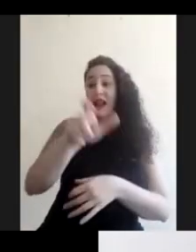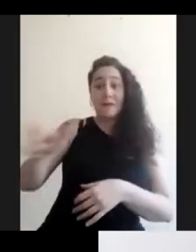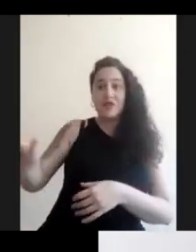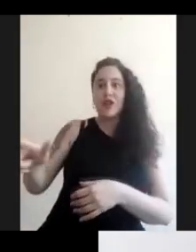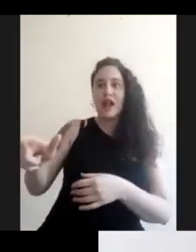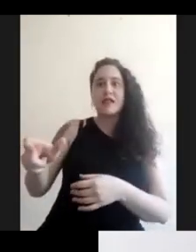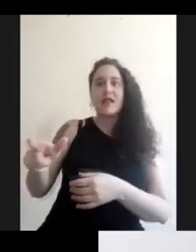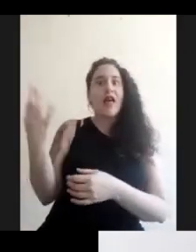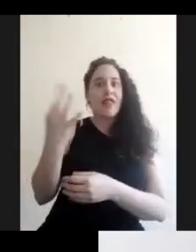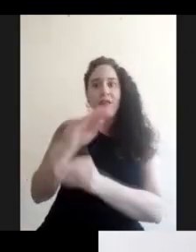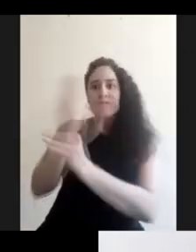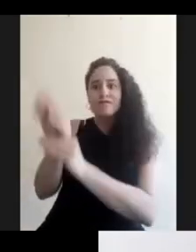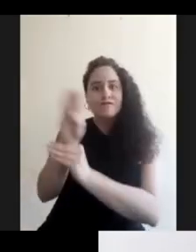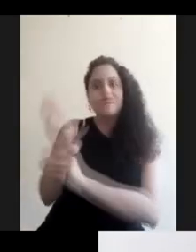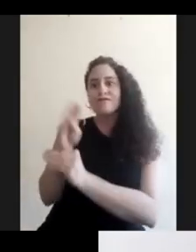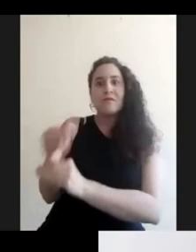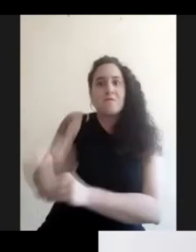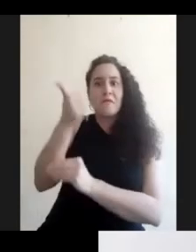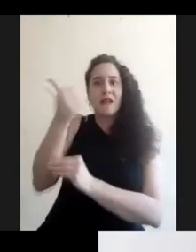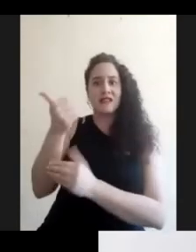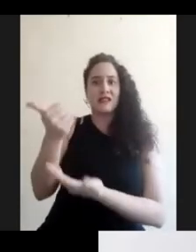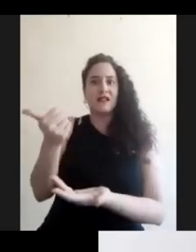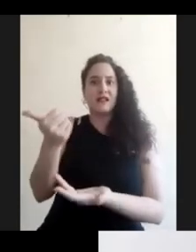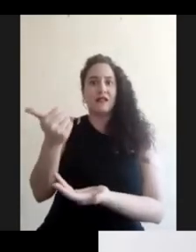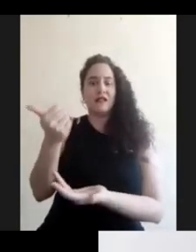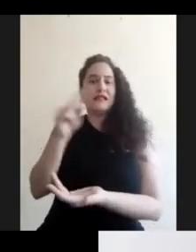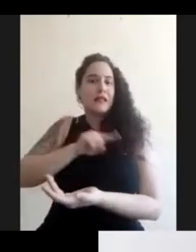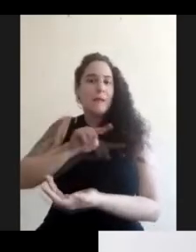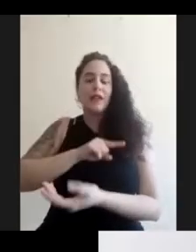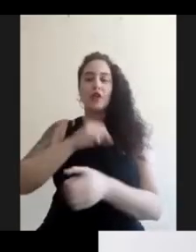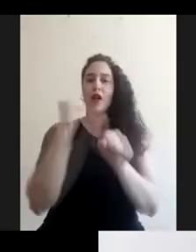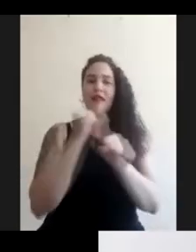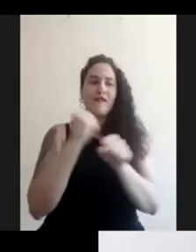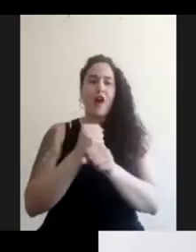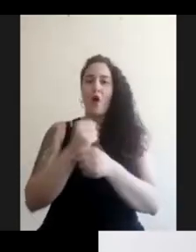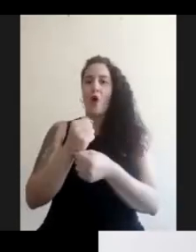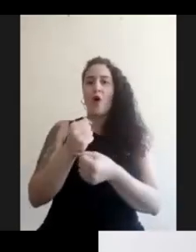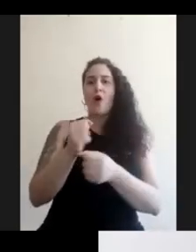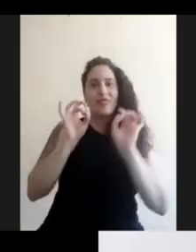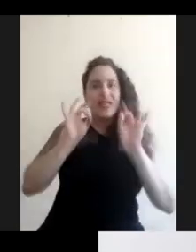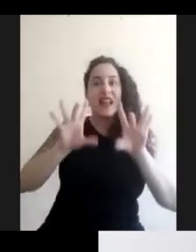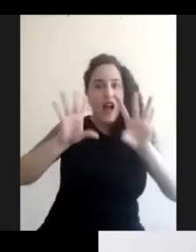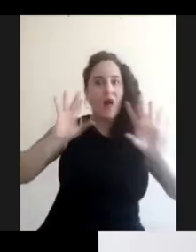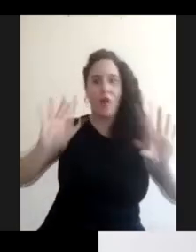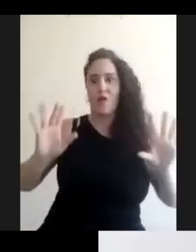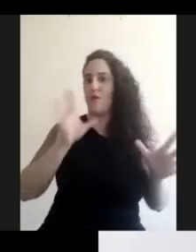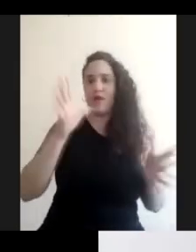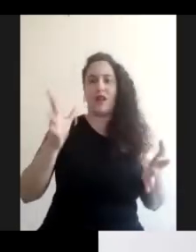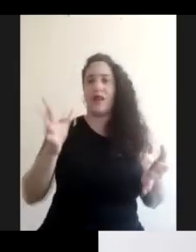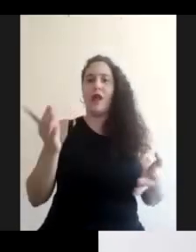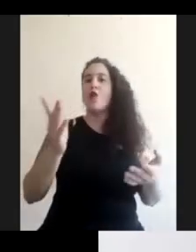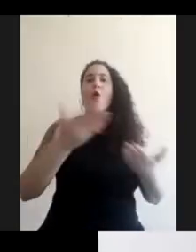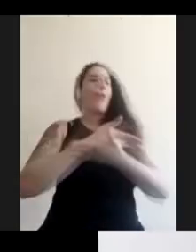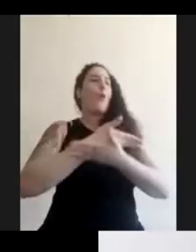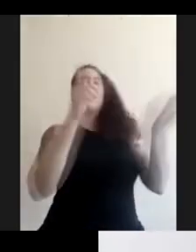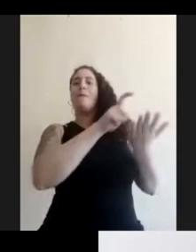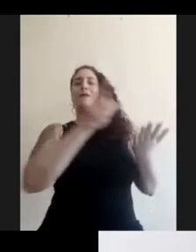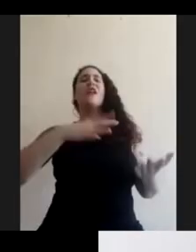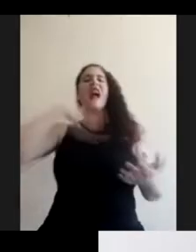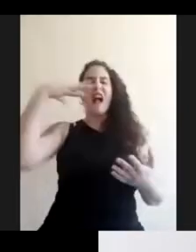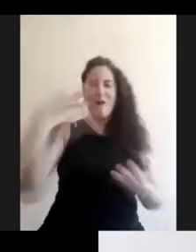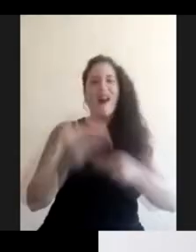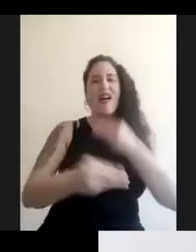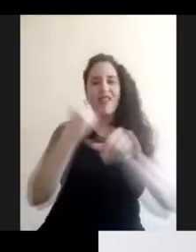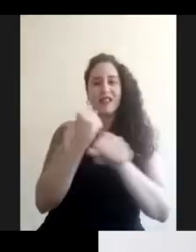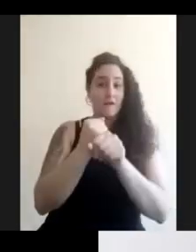tener un sentimiento y un trabajo muy delicado, que no encuentra a cualquier persona que sea capaz de realizarlo porque